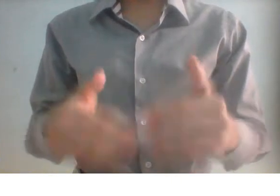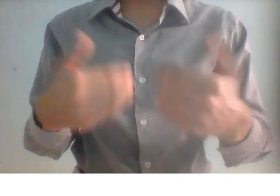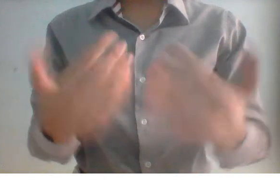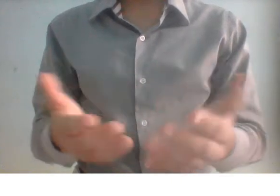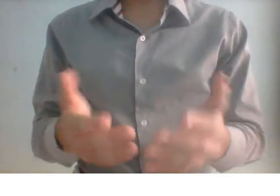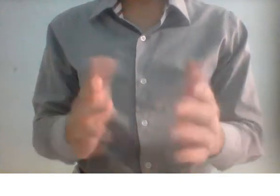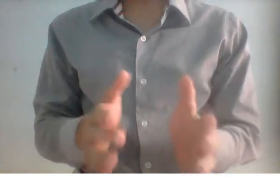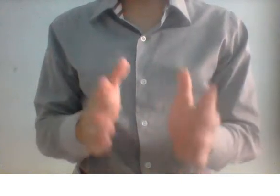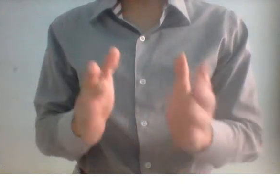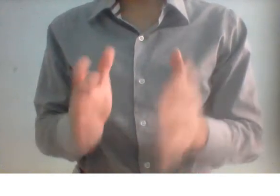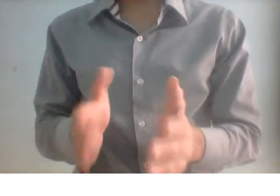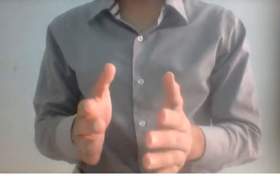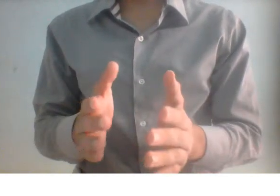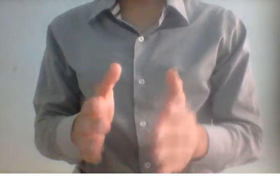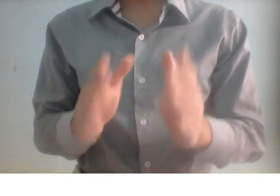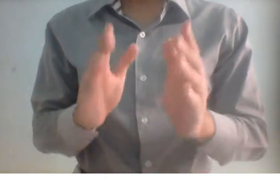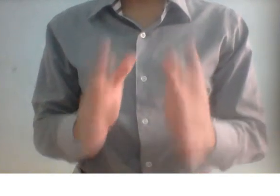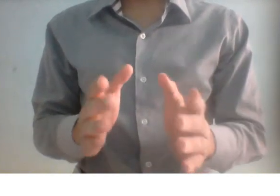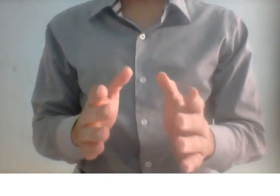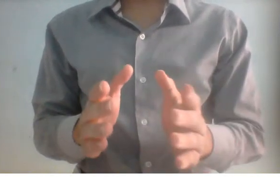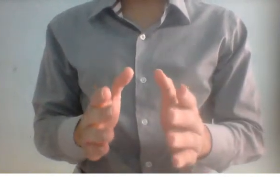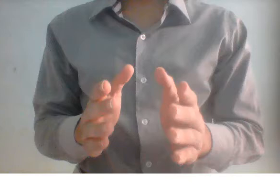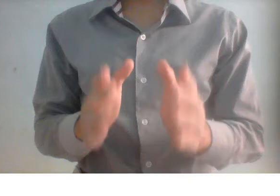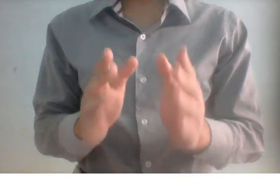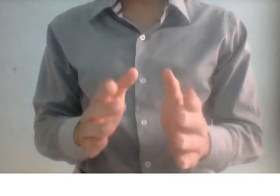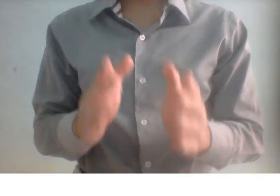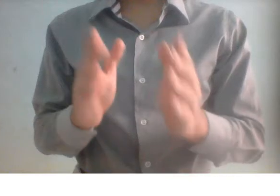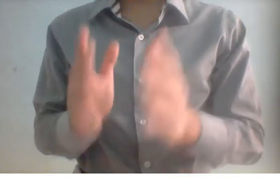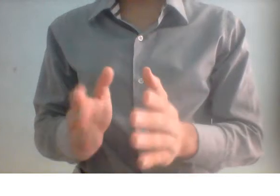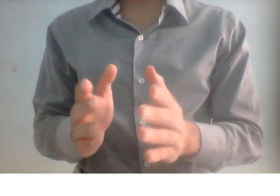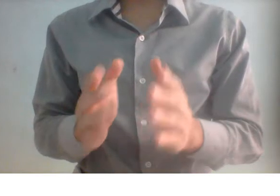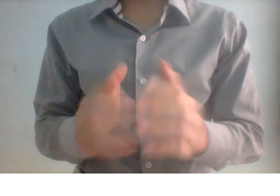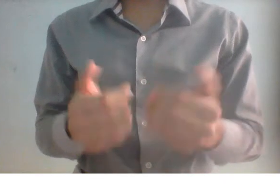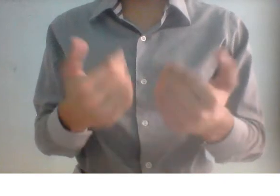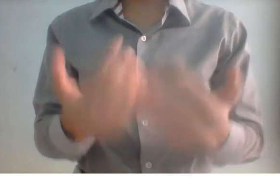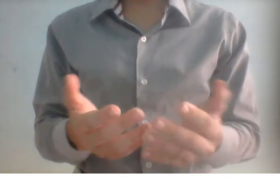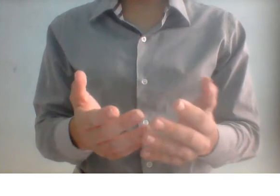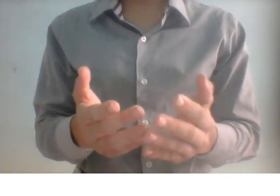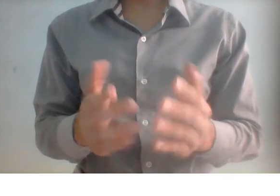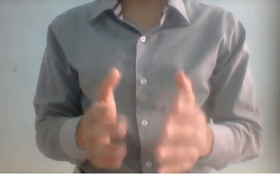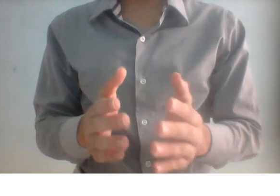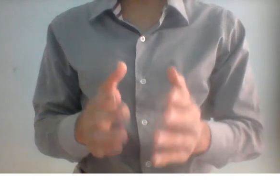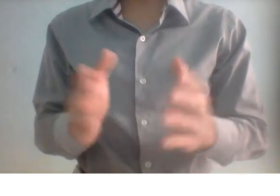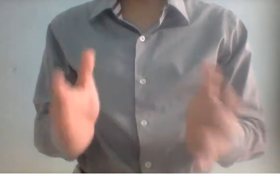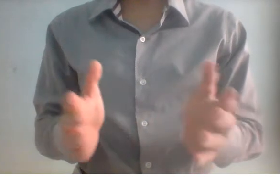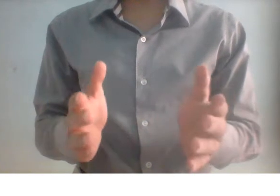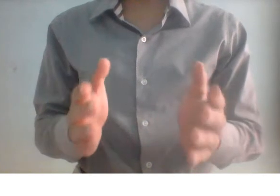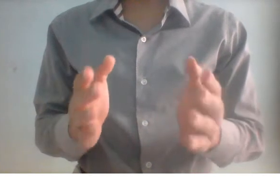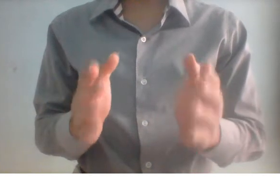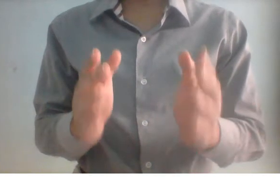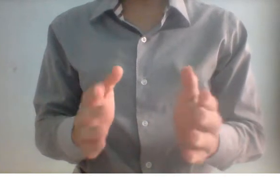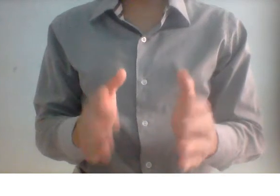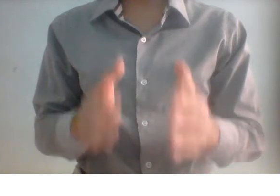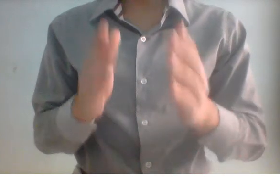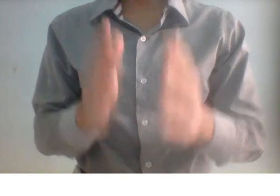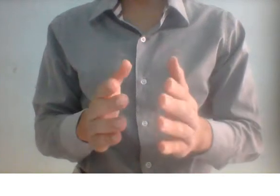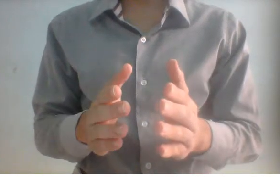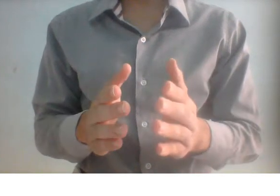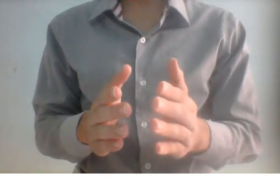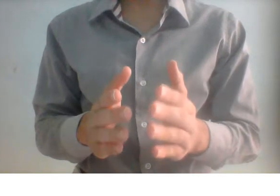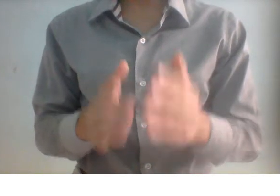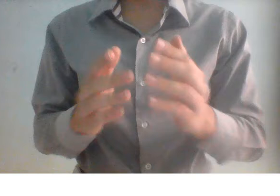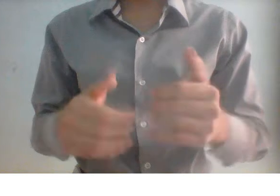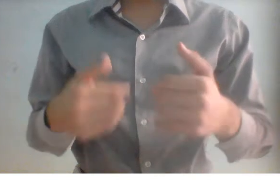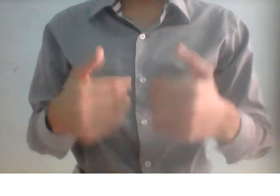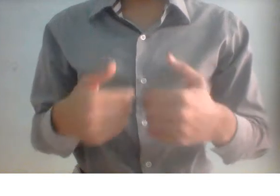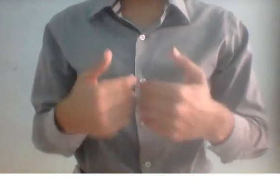firmados, donde precisamente Pemex está perdiendo, pero es probable que cambien su opinión, ya que están viendo que el presidente no está jugando en el tema de decir se va a cancelar